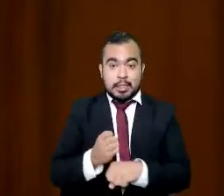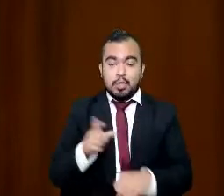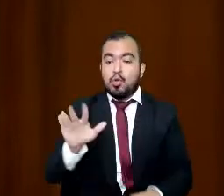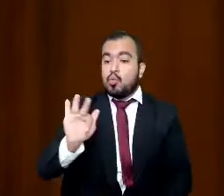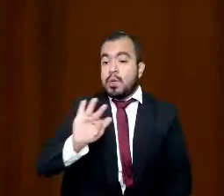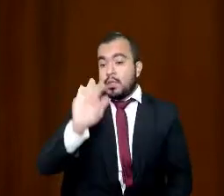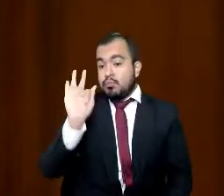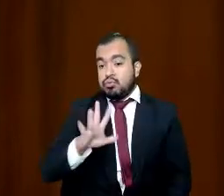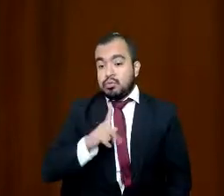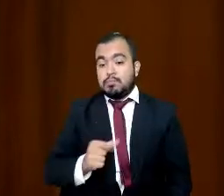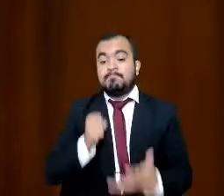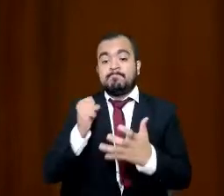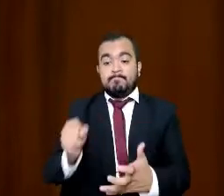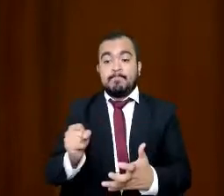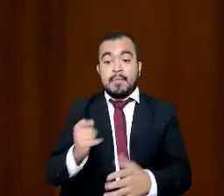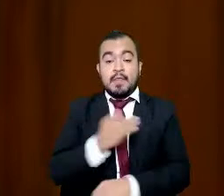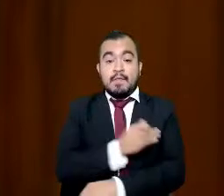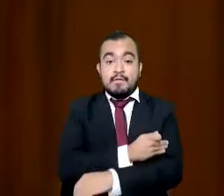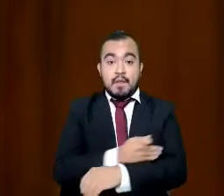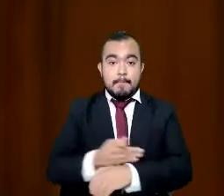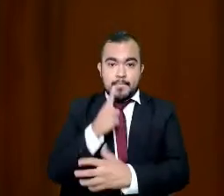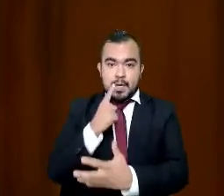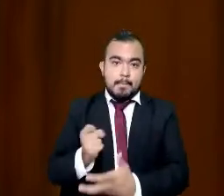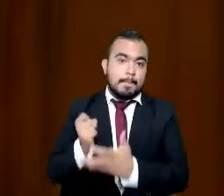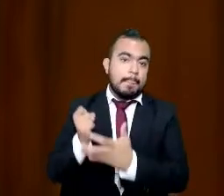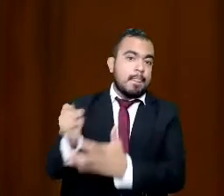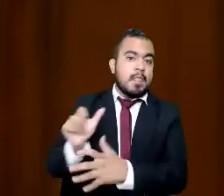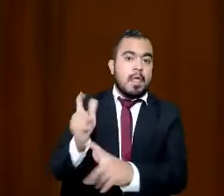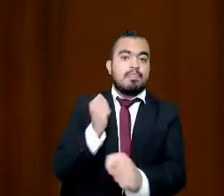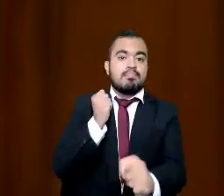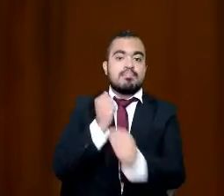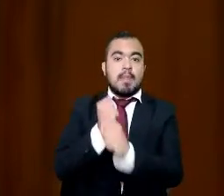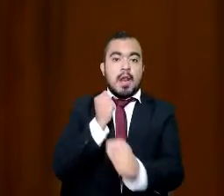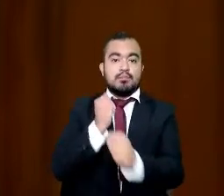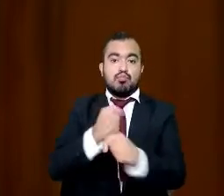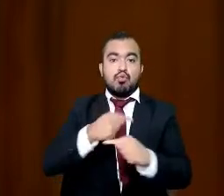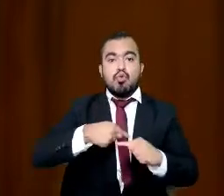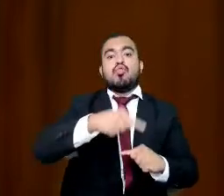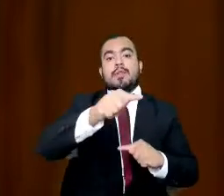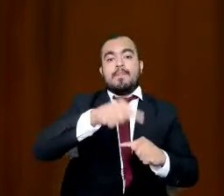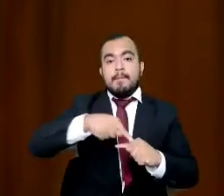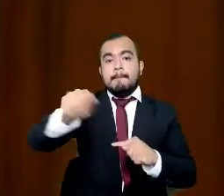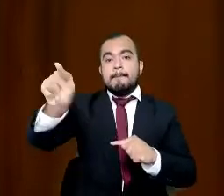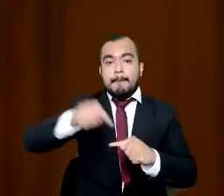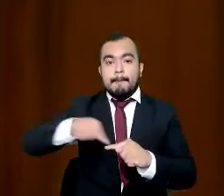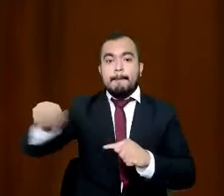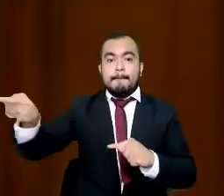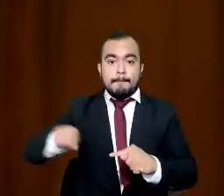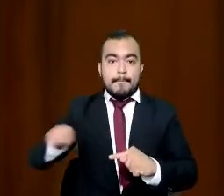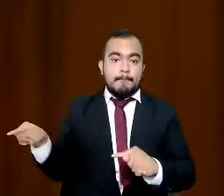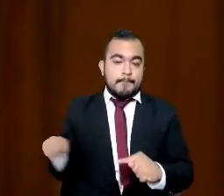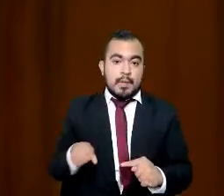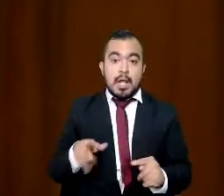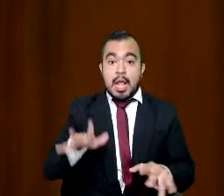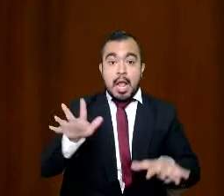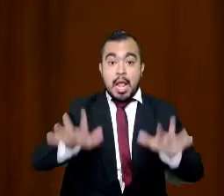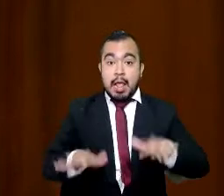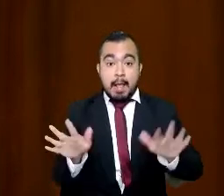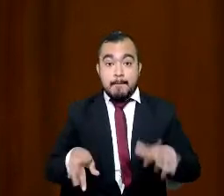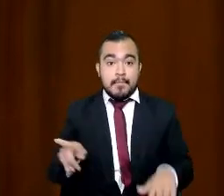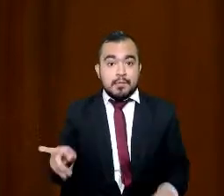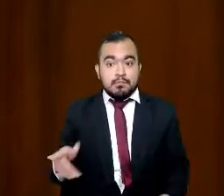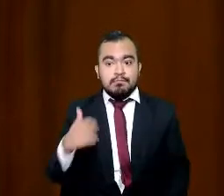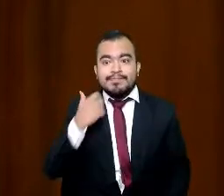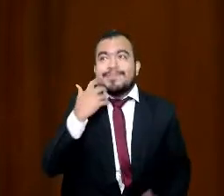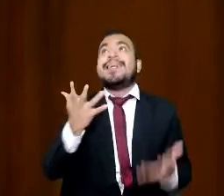ingreso disponible de las familias se destina a transporte público. Y un transporte público que a veces no reúne las características que